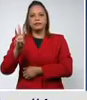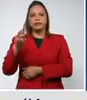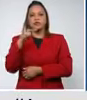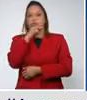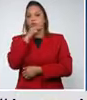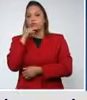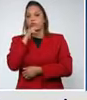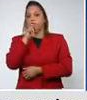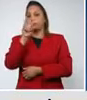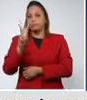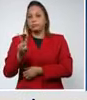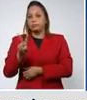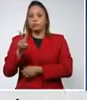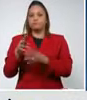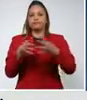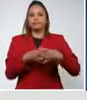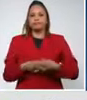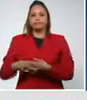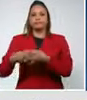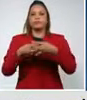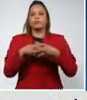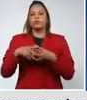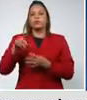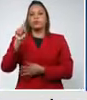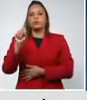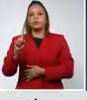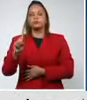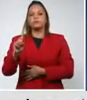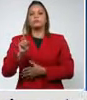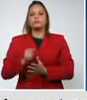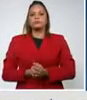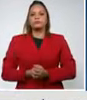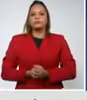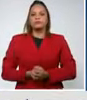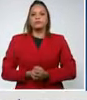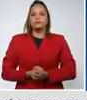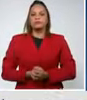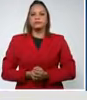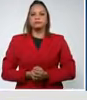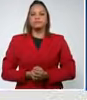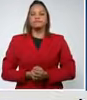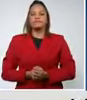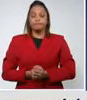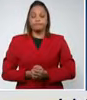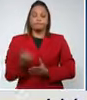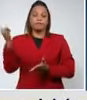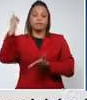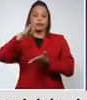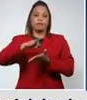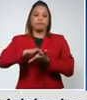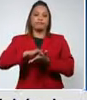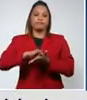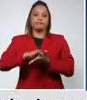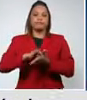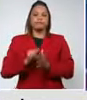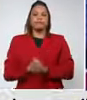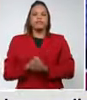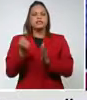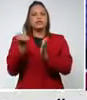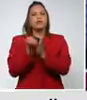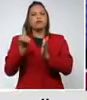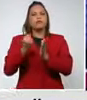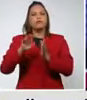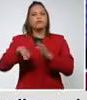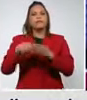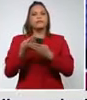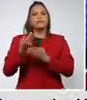de Rusia 2 y de Estados Unidos 1 paciente importado de procedencia. Se confirman en el día de ayer